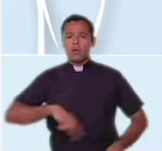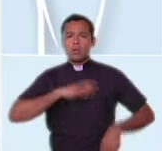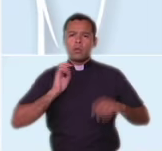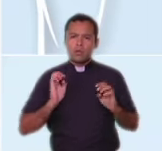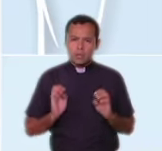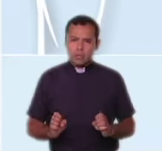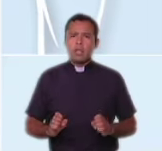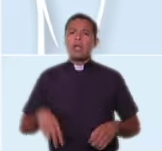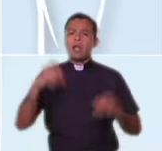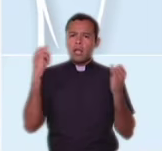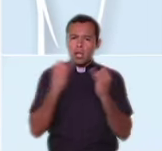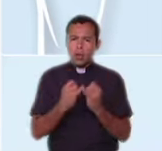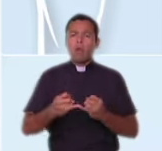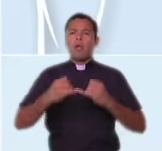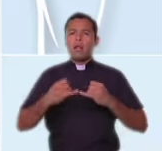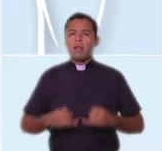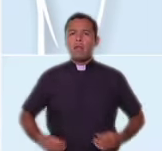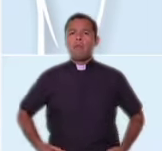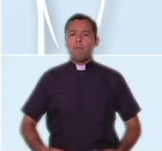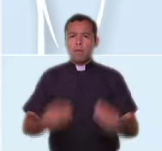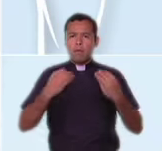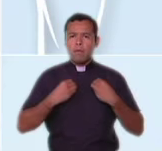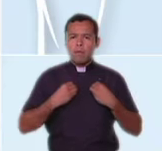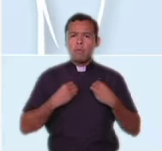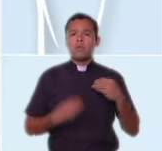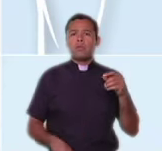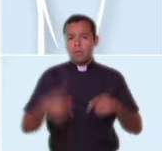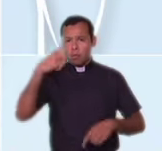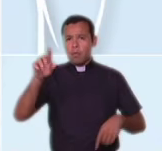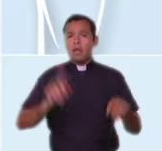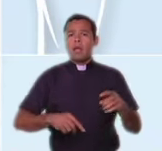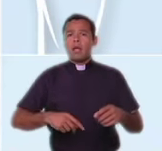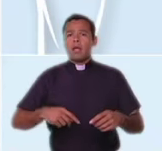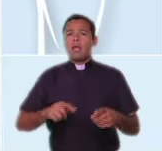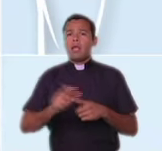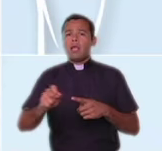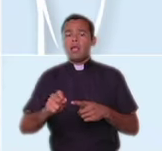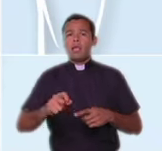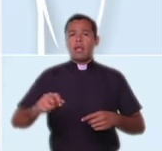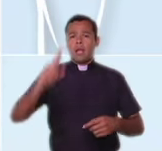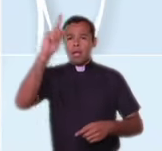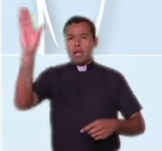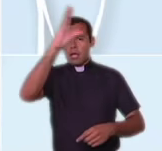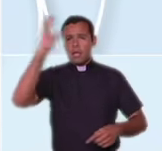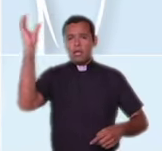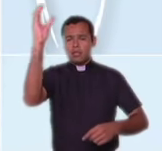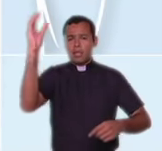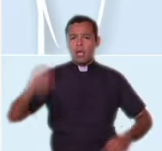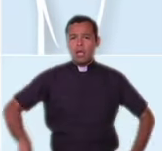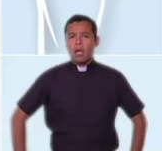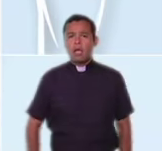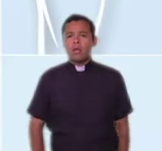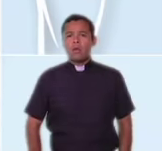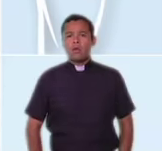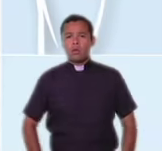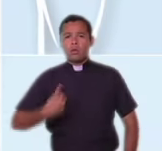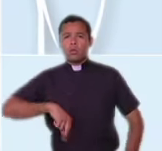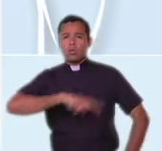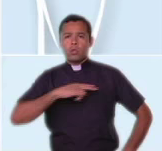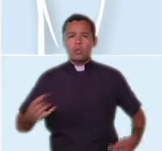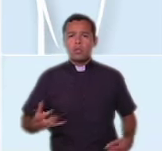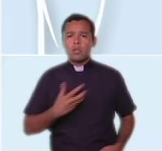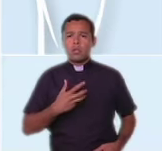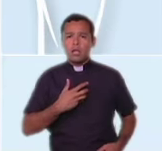conscientes que caminamos rumbo a la Patria Celestial. Cada uno de nosotros emprendemos un viaje desde el día en que